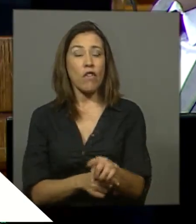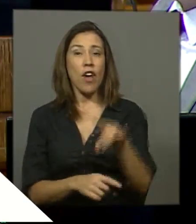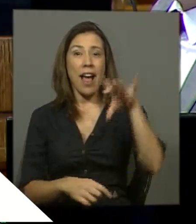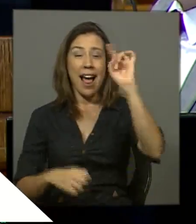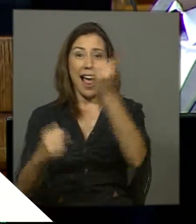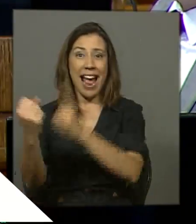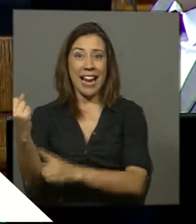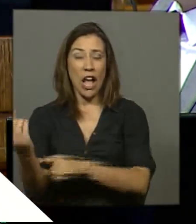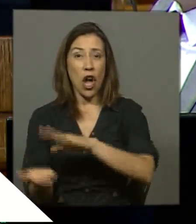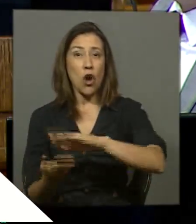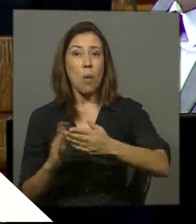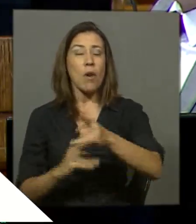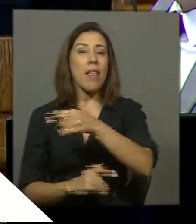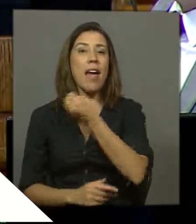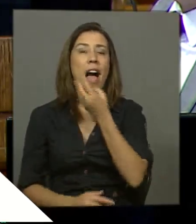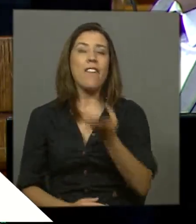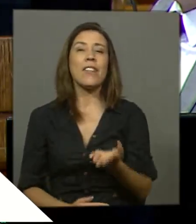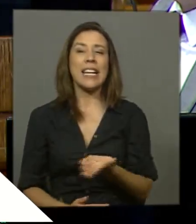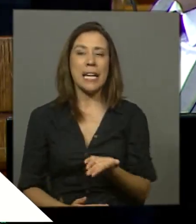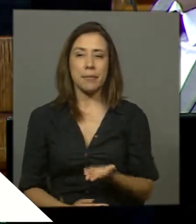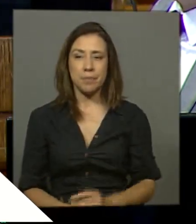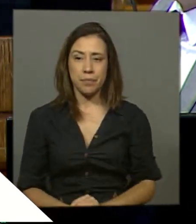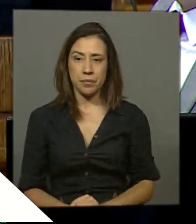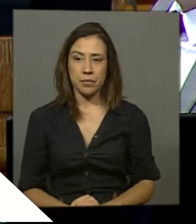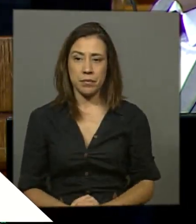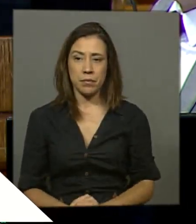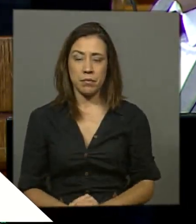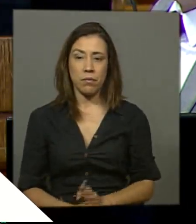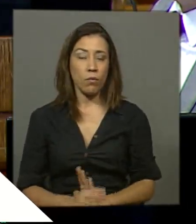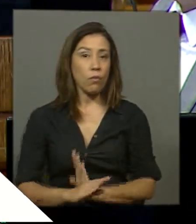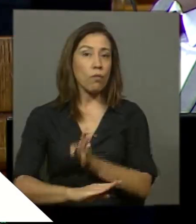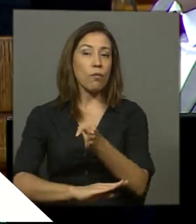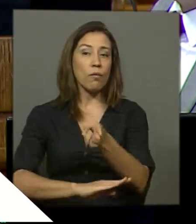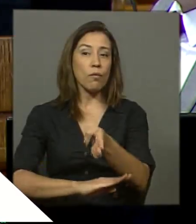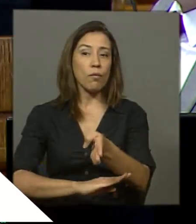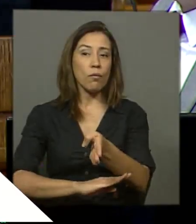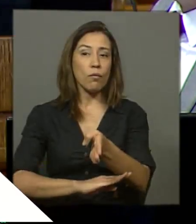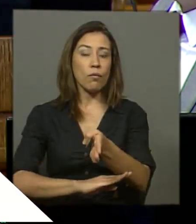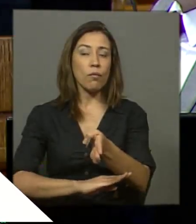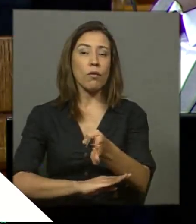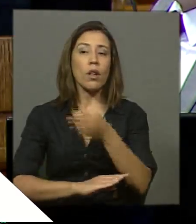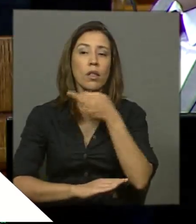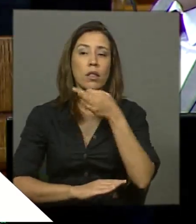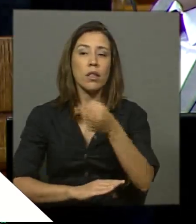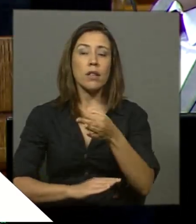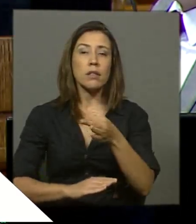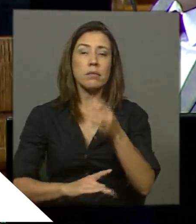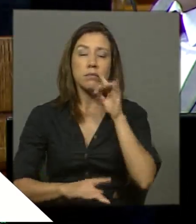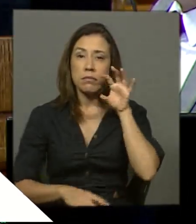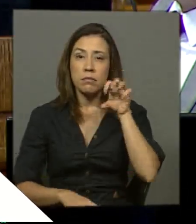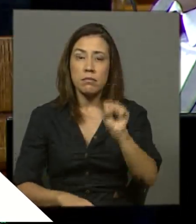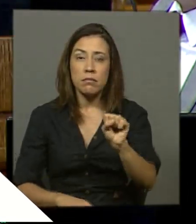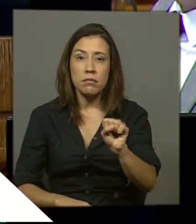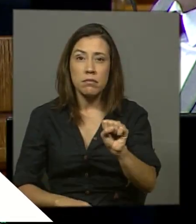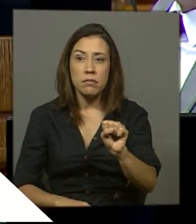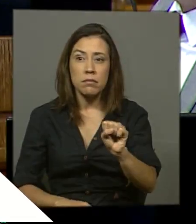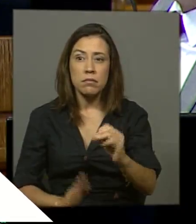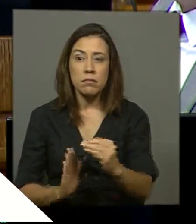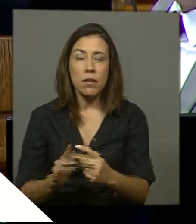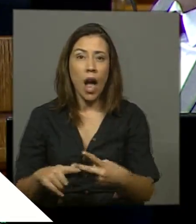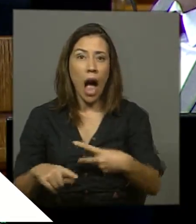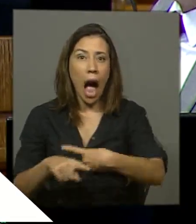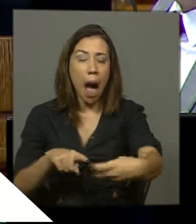eléctrica de una comunidad mira lo que dice dice cuando fueron a retomarla dijeron fue interceptada registrada